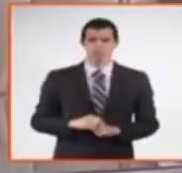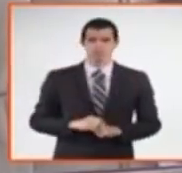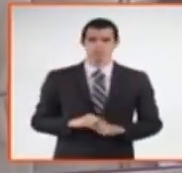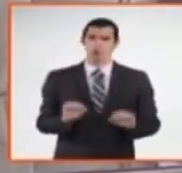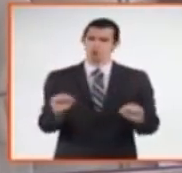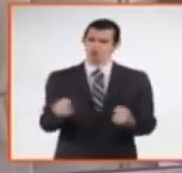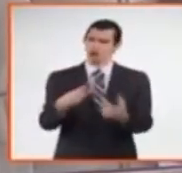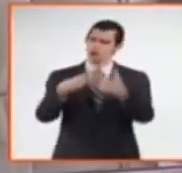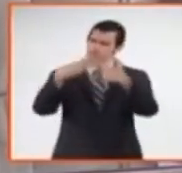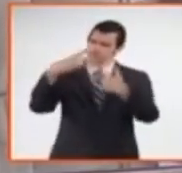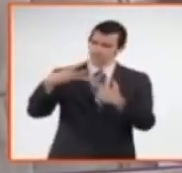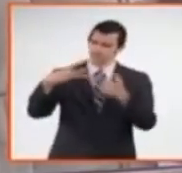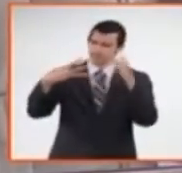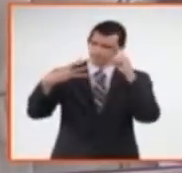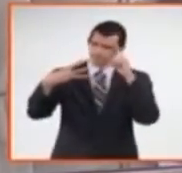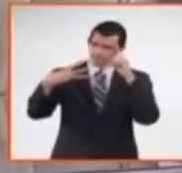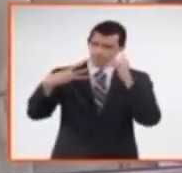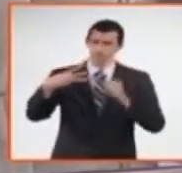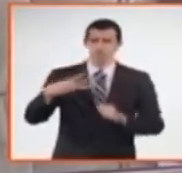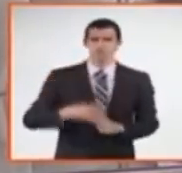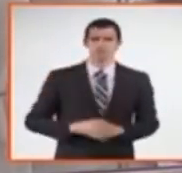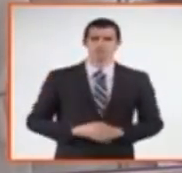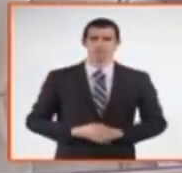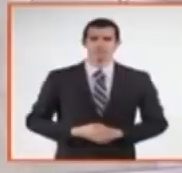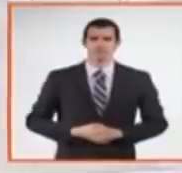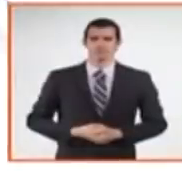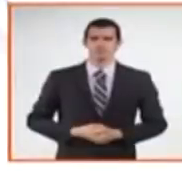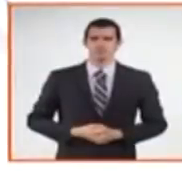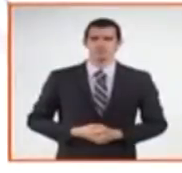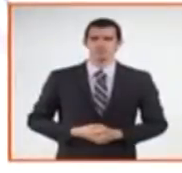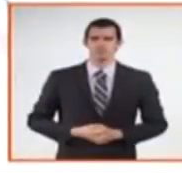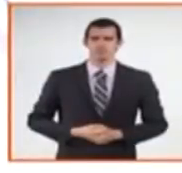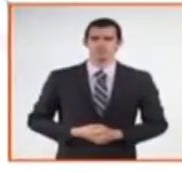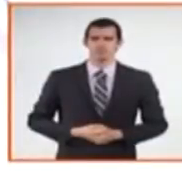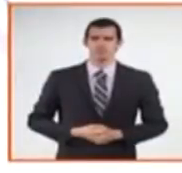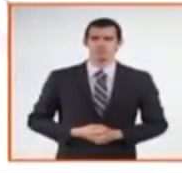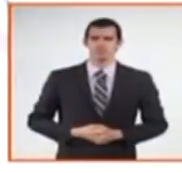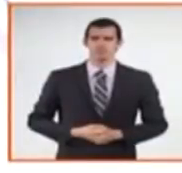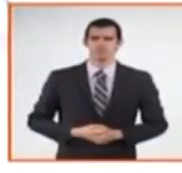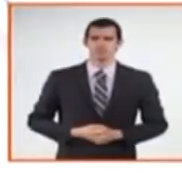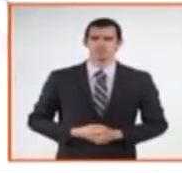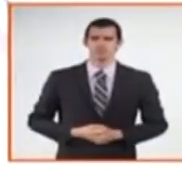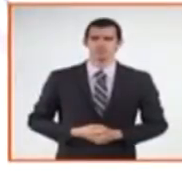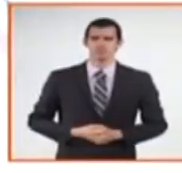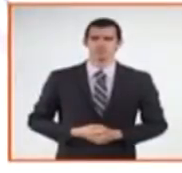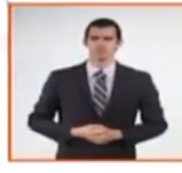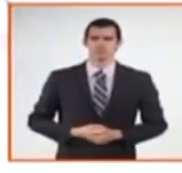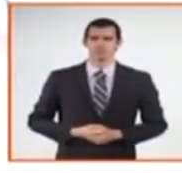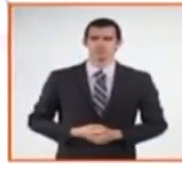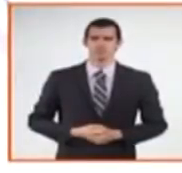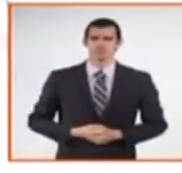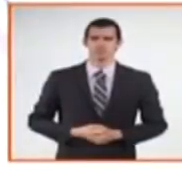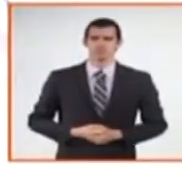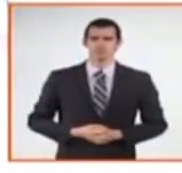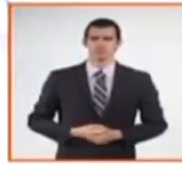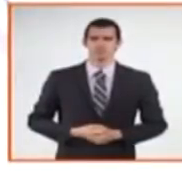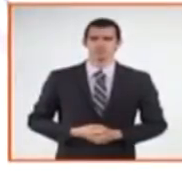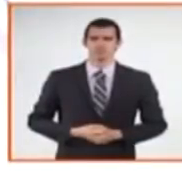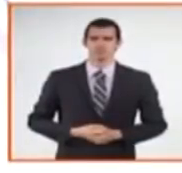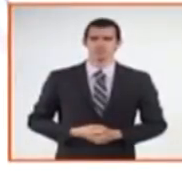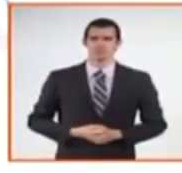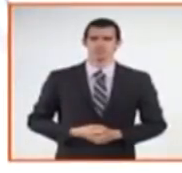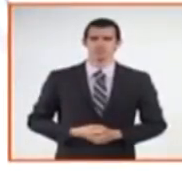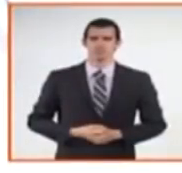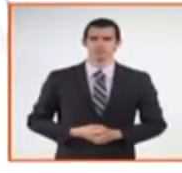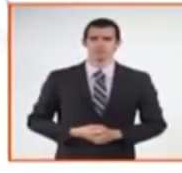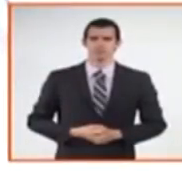dosis que hemos aplicado en este en este estudio no está el resultado todavía pero con las dosis que hemos aplicado en otros estudios hemos visto que